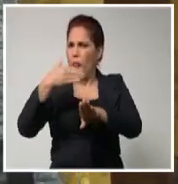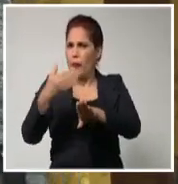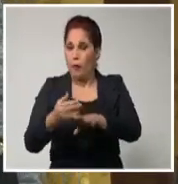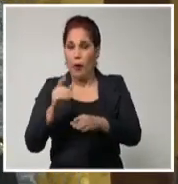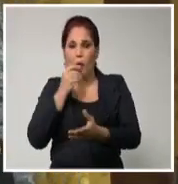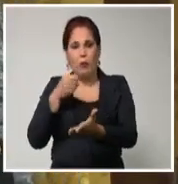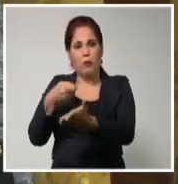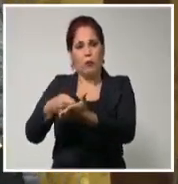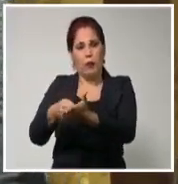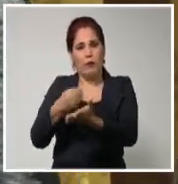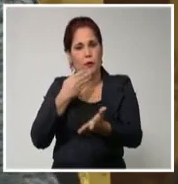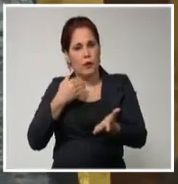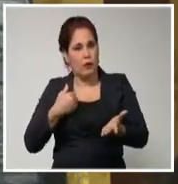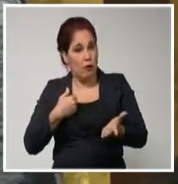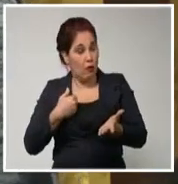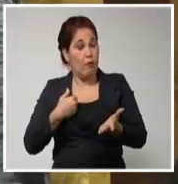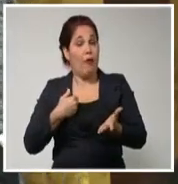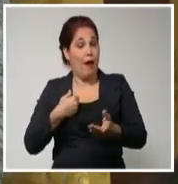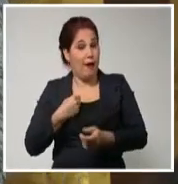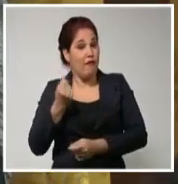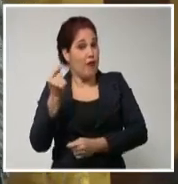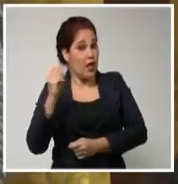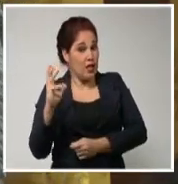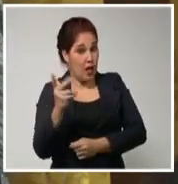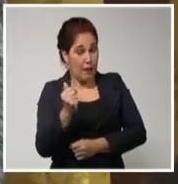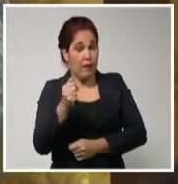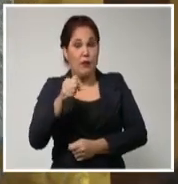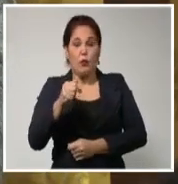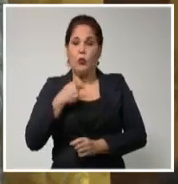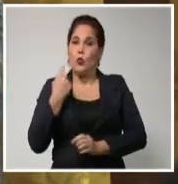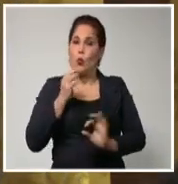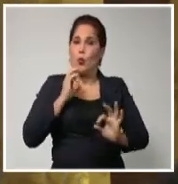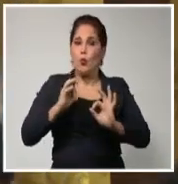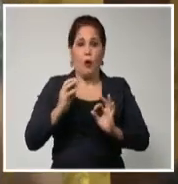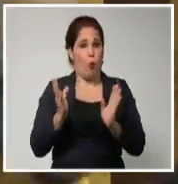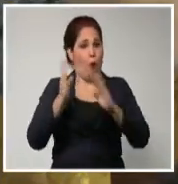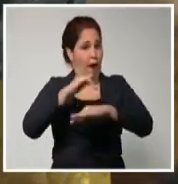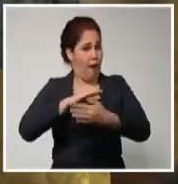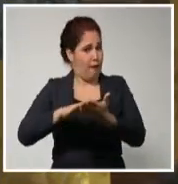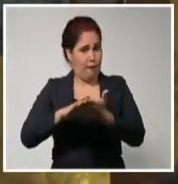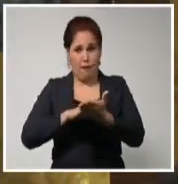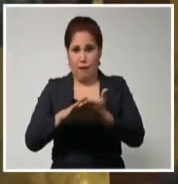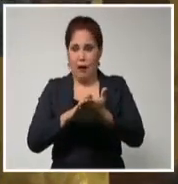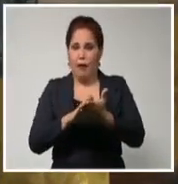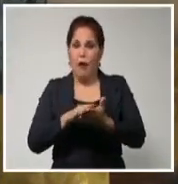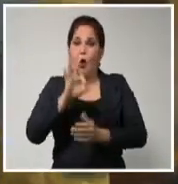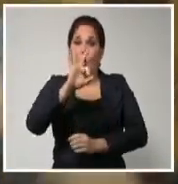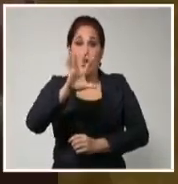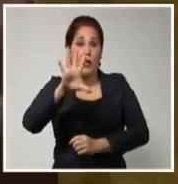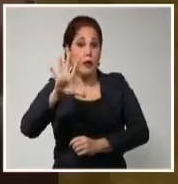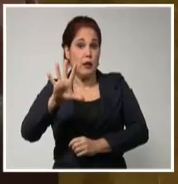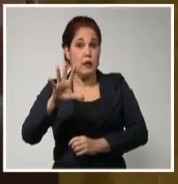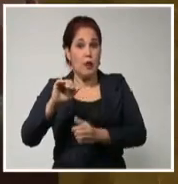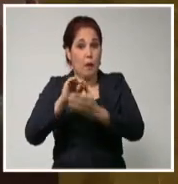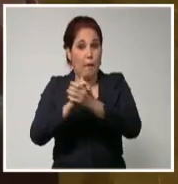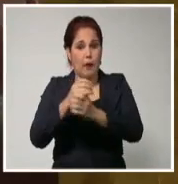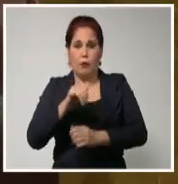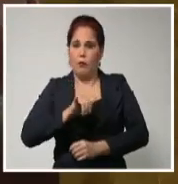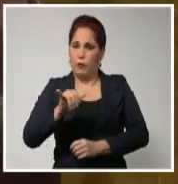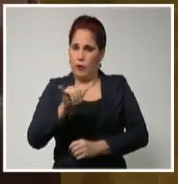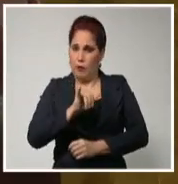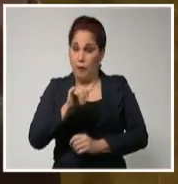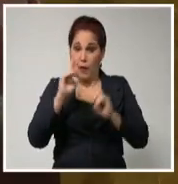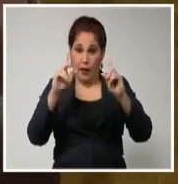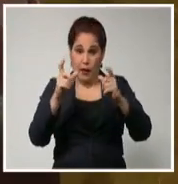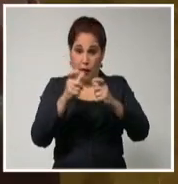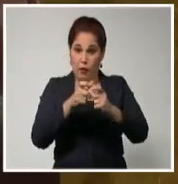pagar. Entonces financieramente estamos desprotegidos y tengo desprotegido a mis 85 socios. En este encuentro